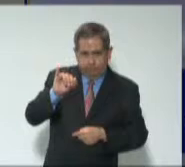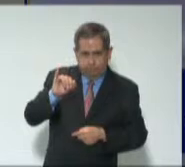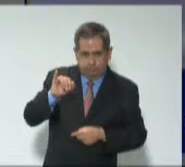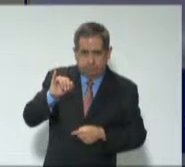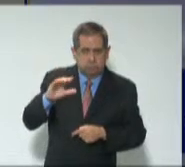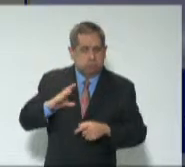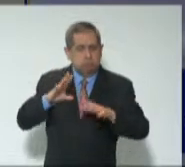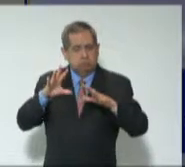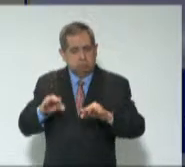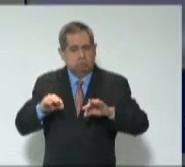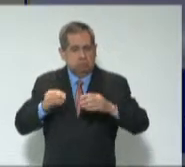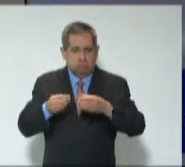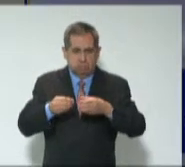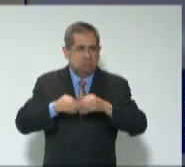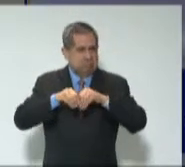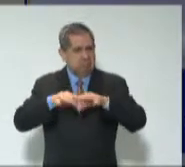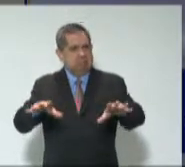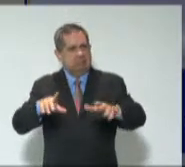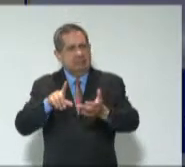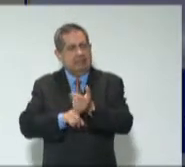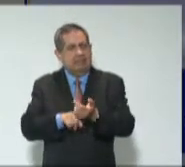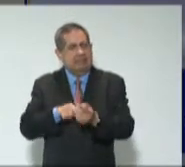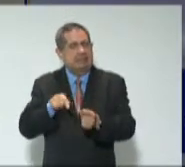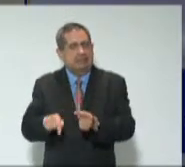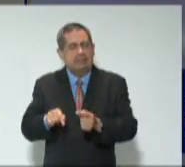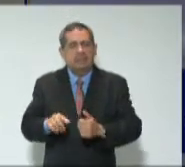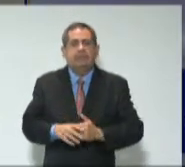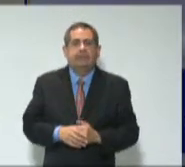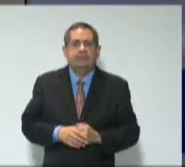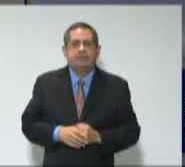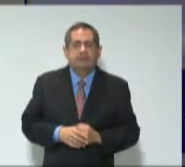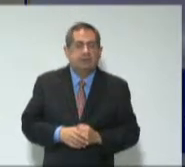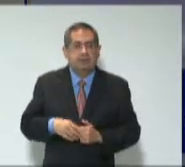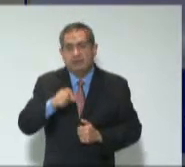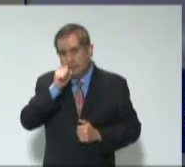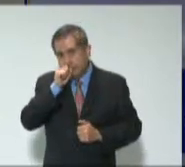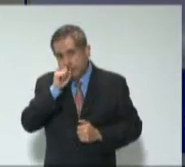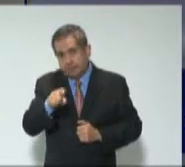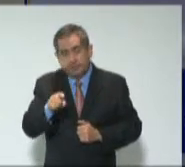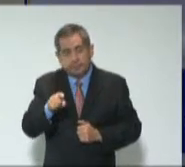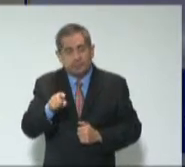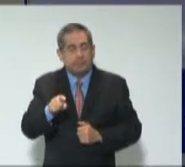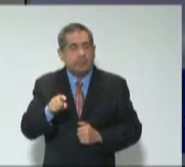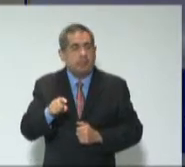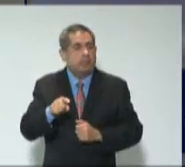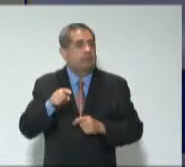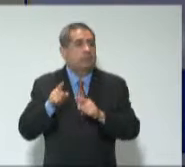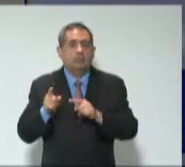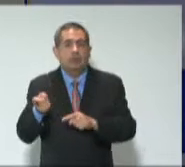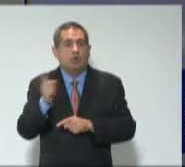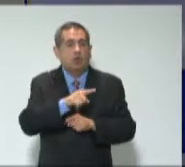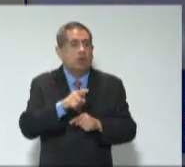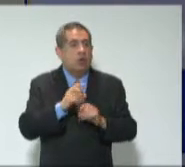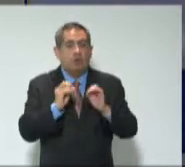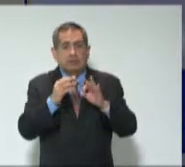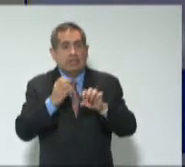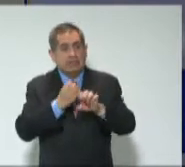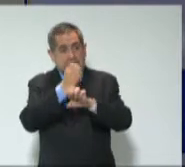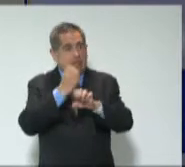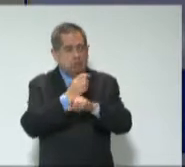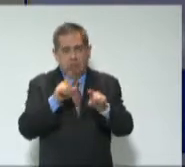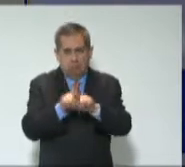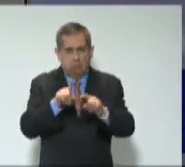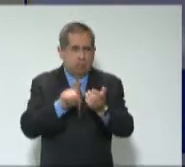a la información y protección de datos personales inai así como los organismos garantes de los estados y del